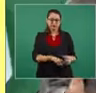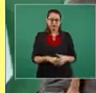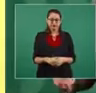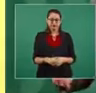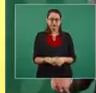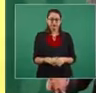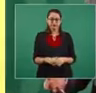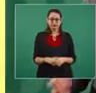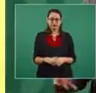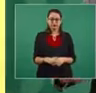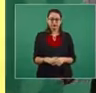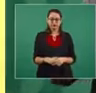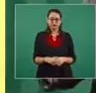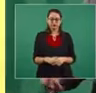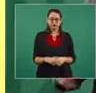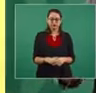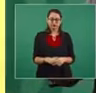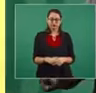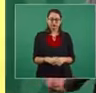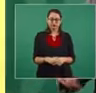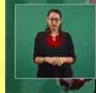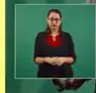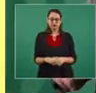Además, estamos